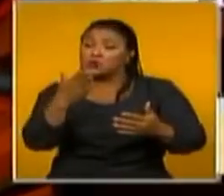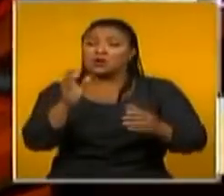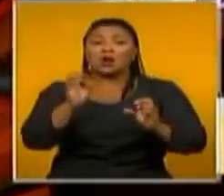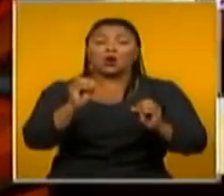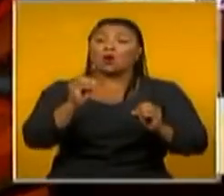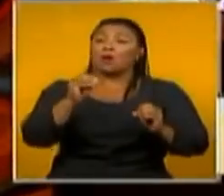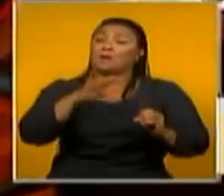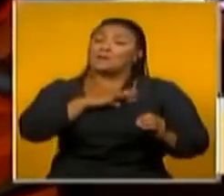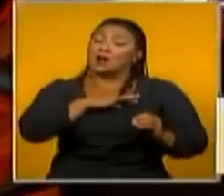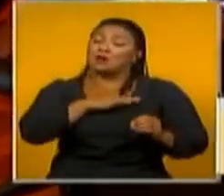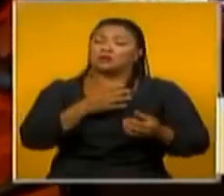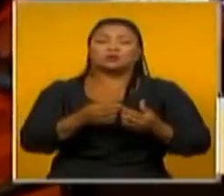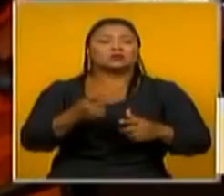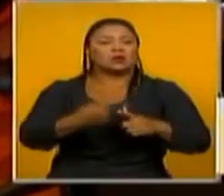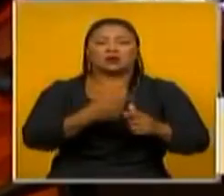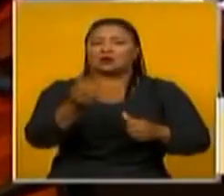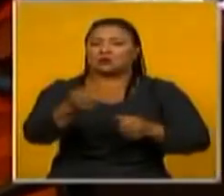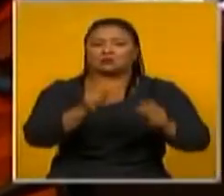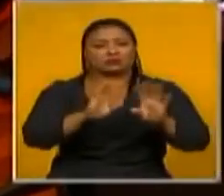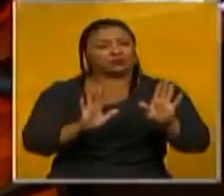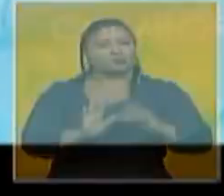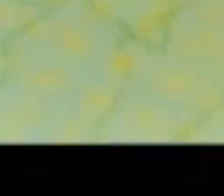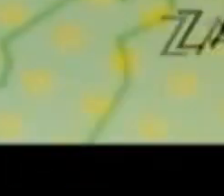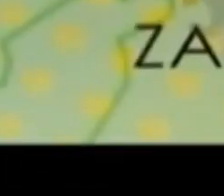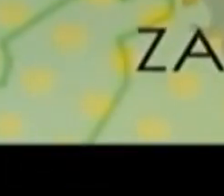legales. Cristian Barzallo, Noticiero 1.